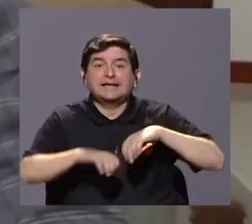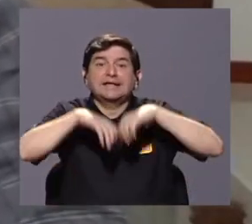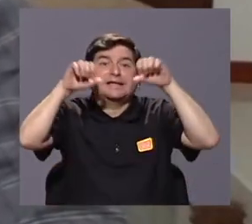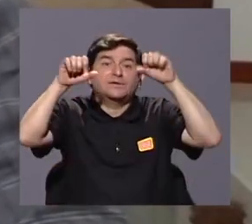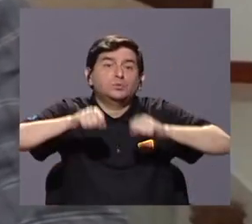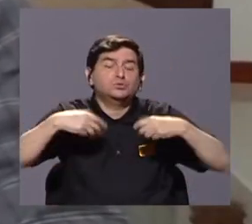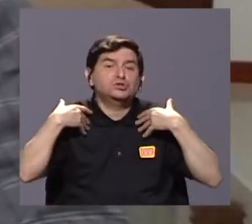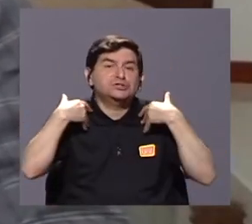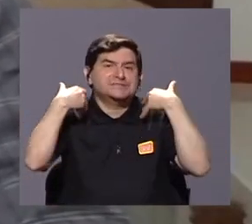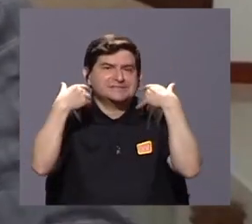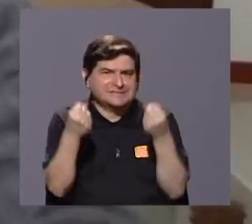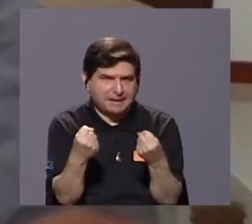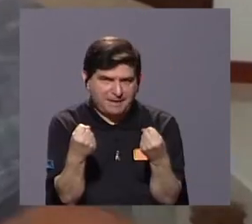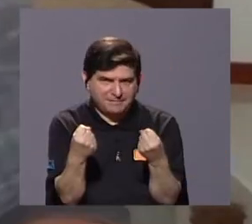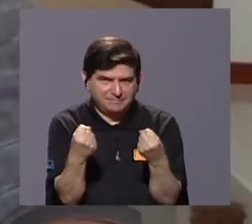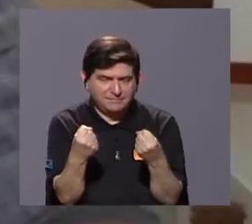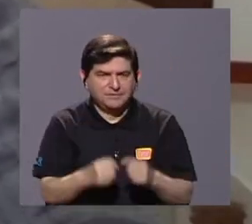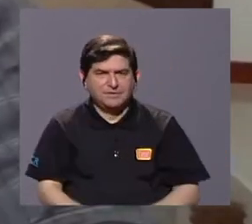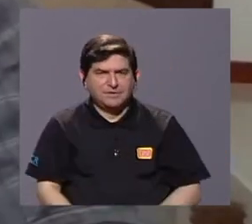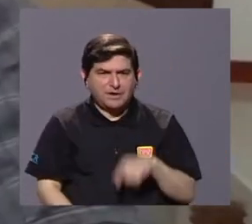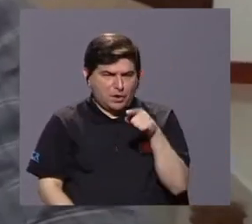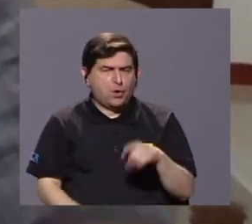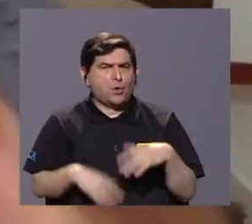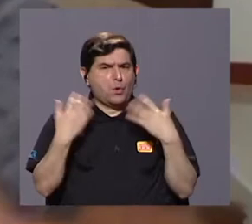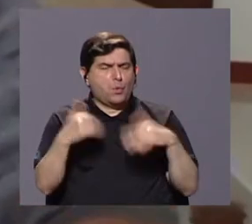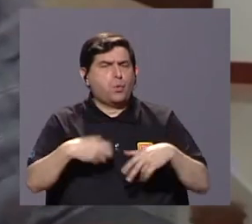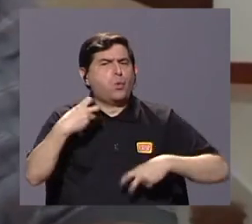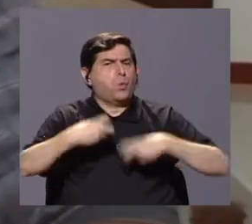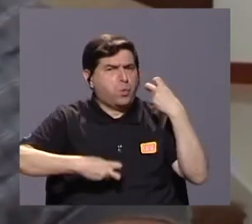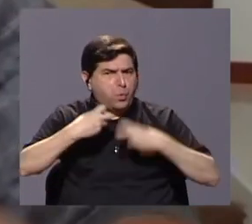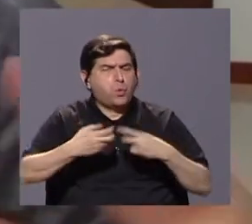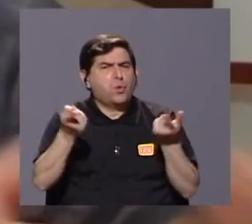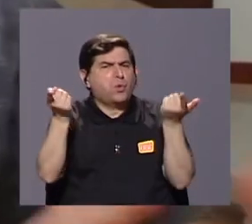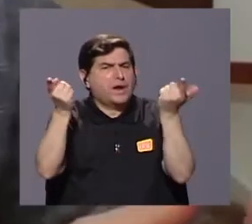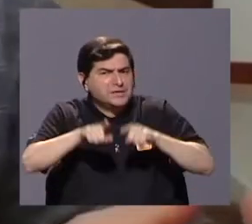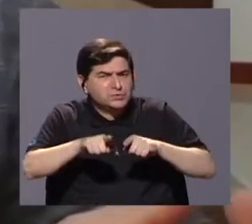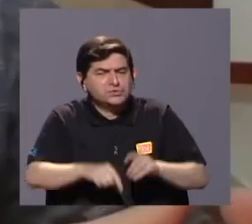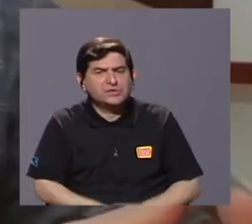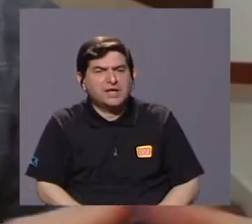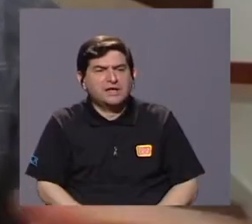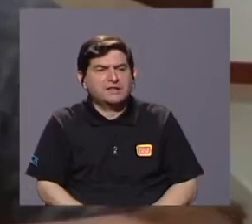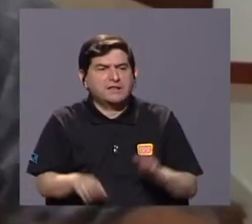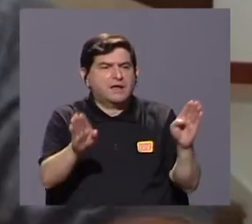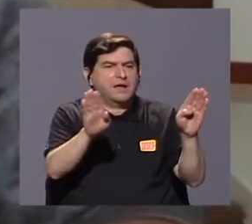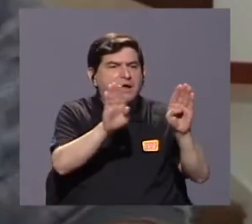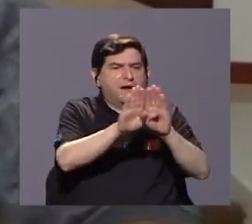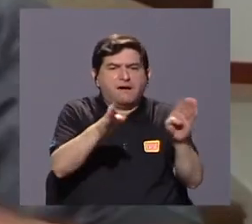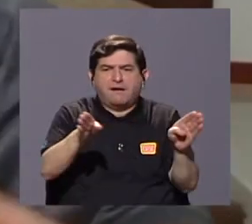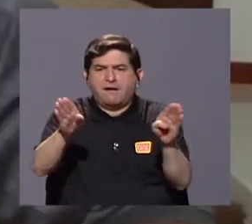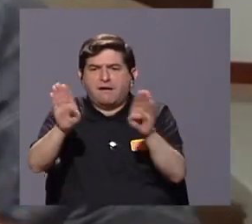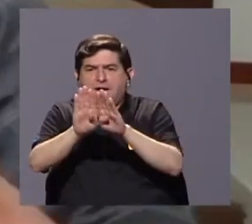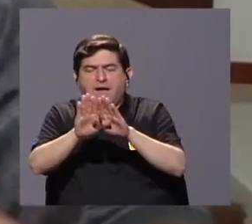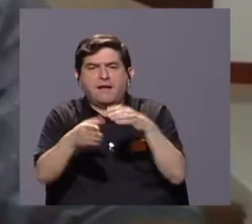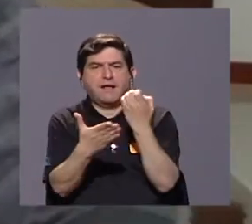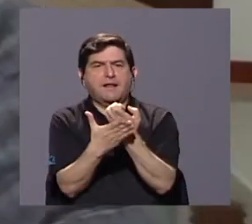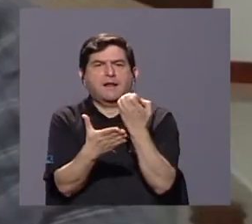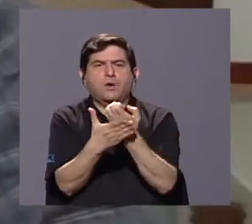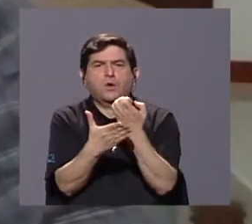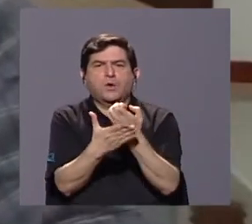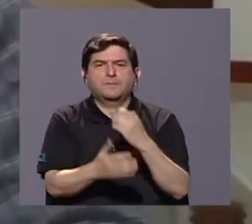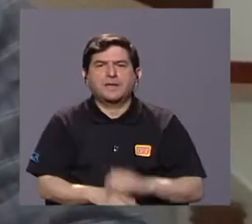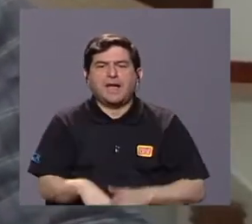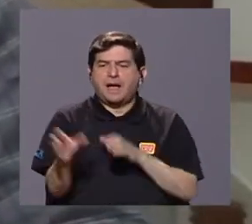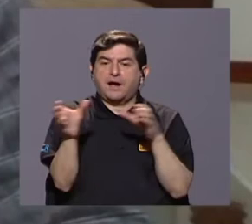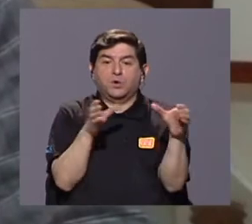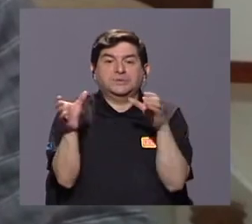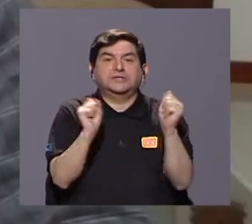sistema de salud altamente comprometido, ¿qué es lo que está ocurriendo? Que se cierra toda la parte económica, toda la parte